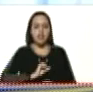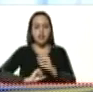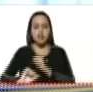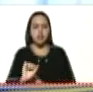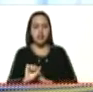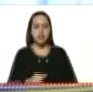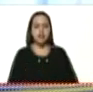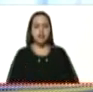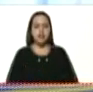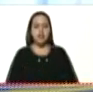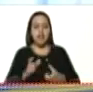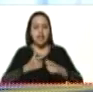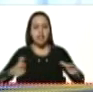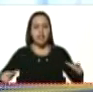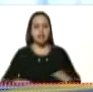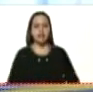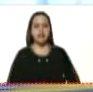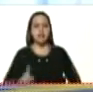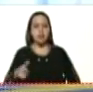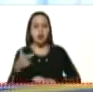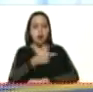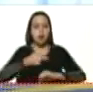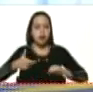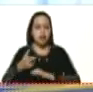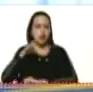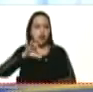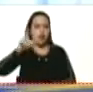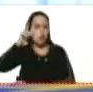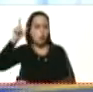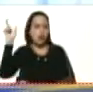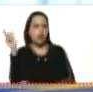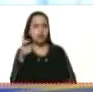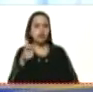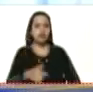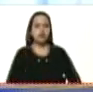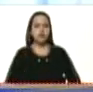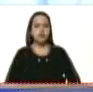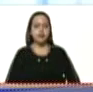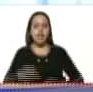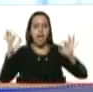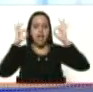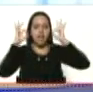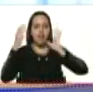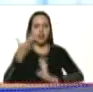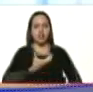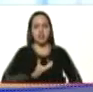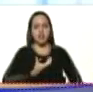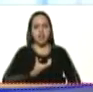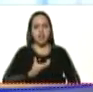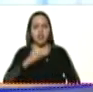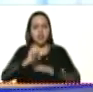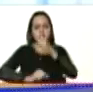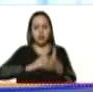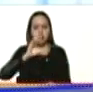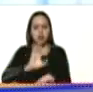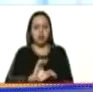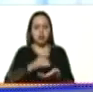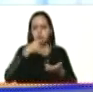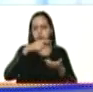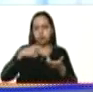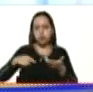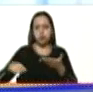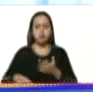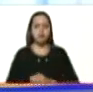general, José Vázquez Arangure, gobernador del estado Guárico, Erika Faría, alcaldesa de Caracas y demás